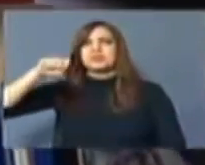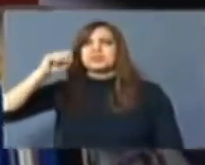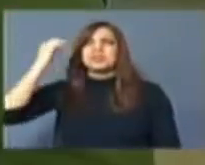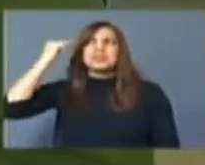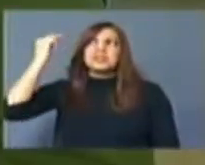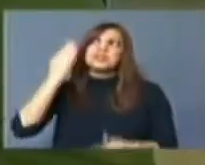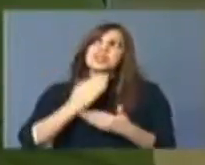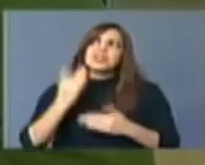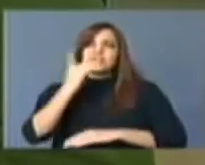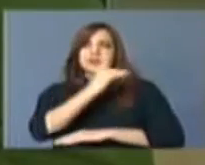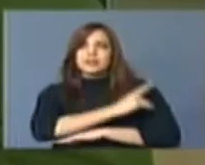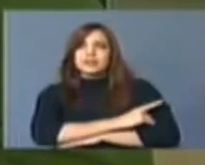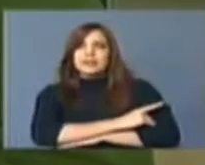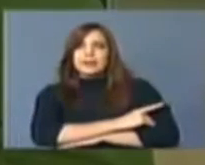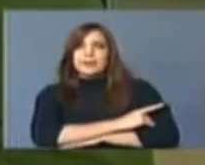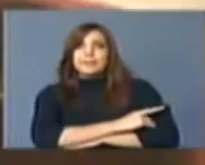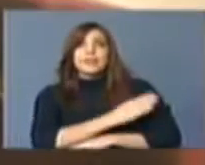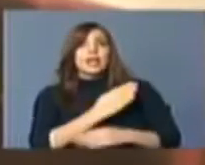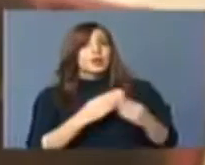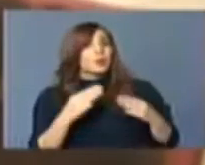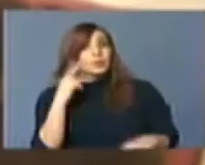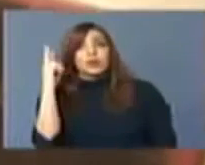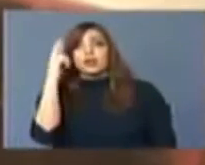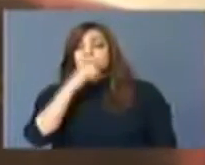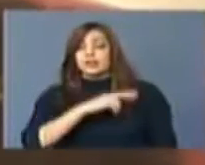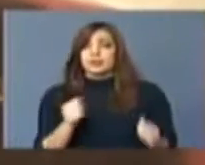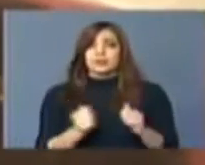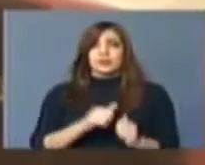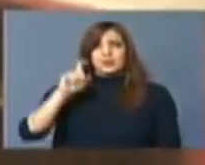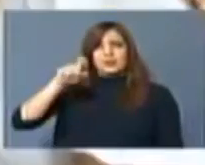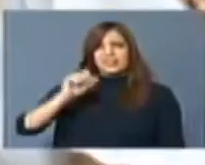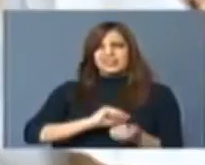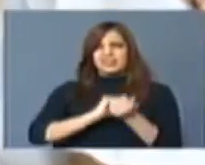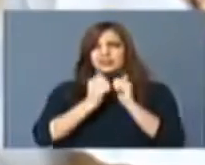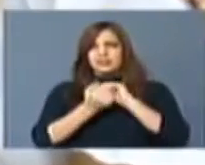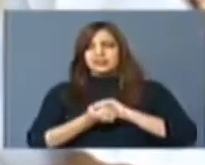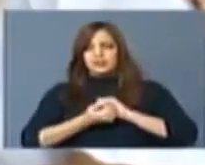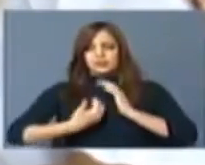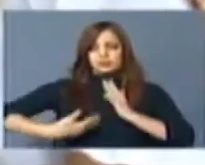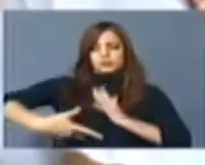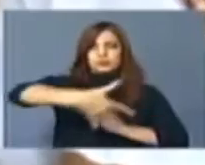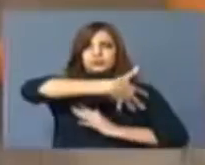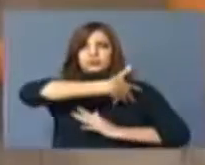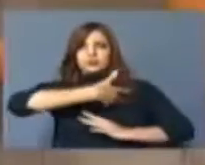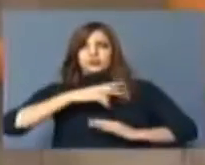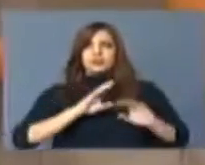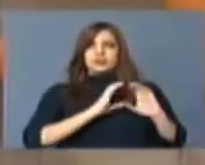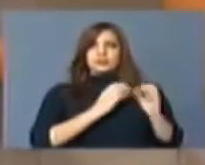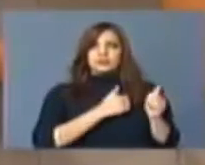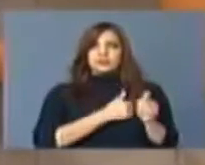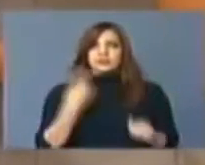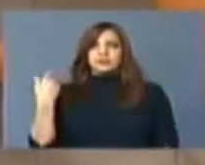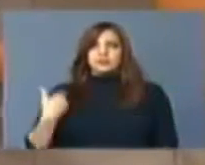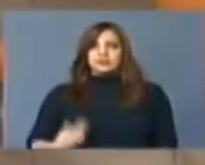día va a llegar a ser una gran rareza. Ante la necesidad de evolucionar y mezclar ambos mundos, el subdirector